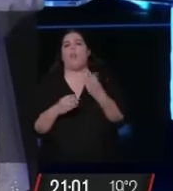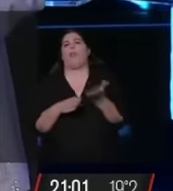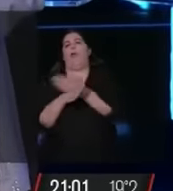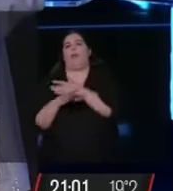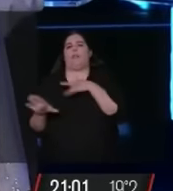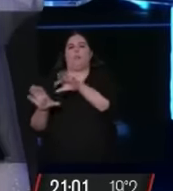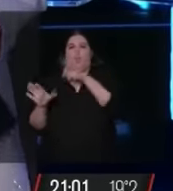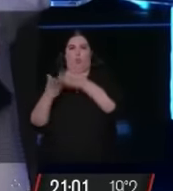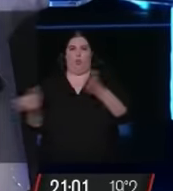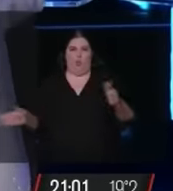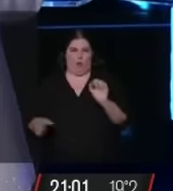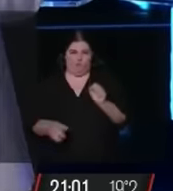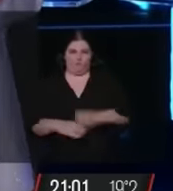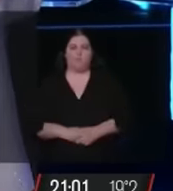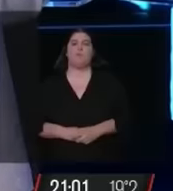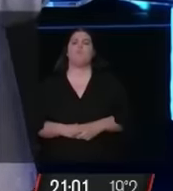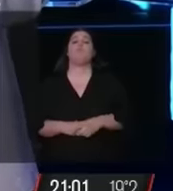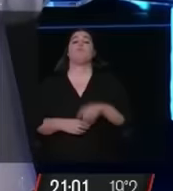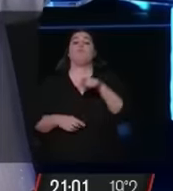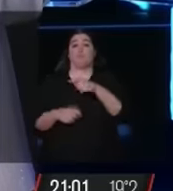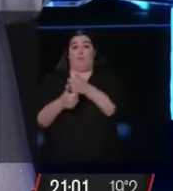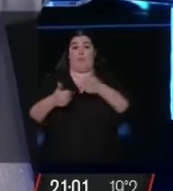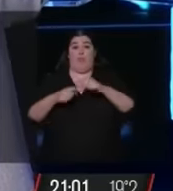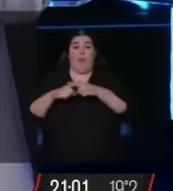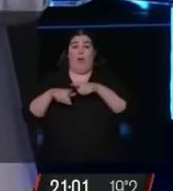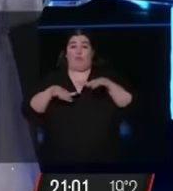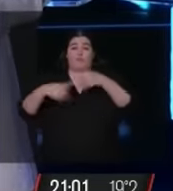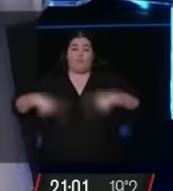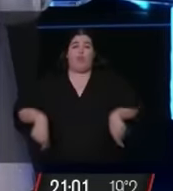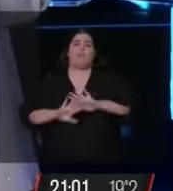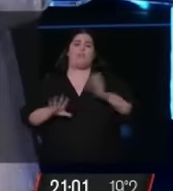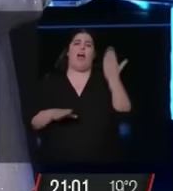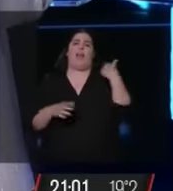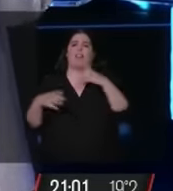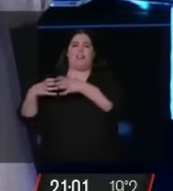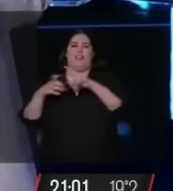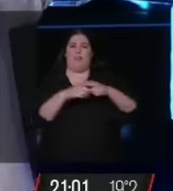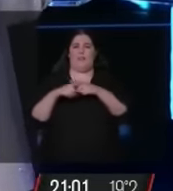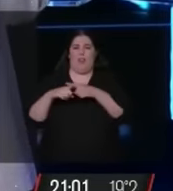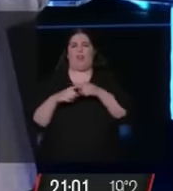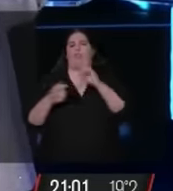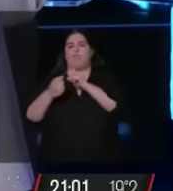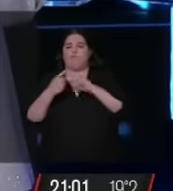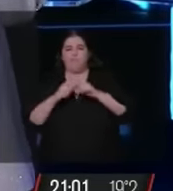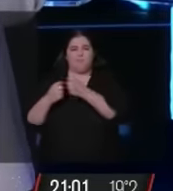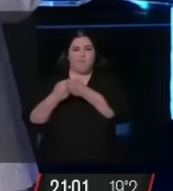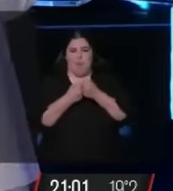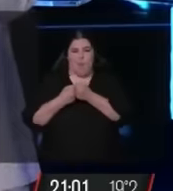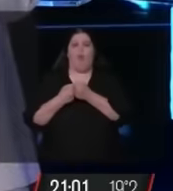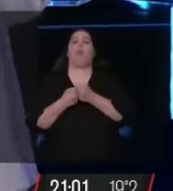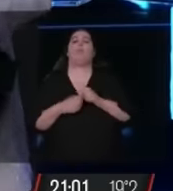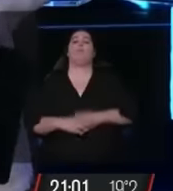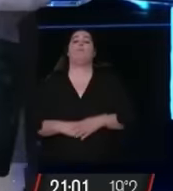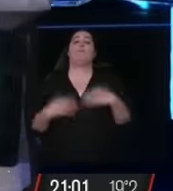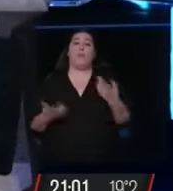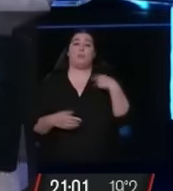de sorteos públicos. La dinámica de lo que pase esta noche está consensuada por los equipos de campaña de cada candidato y por eso